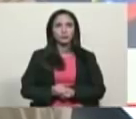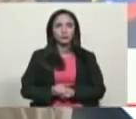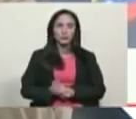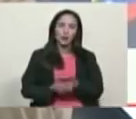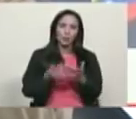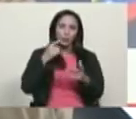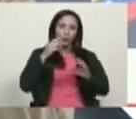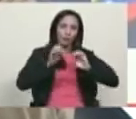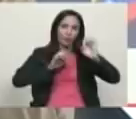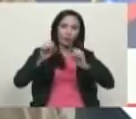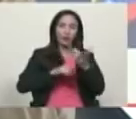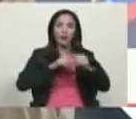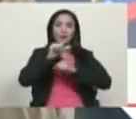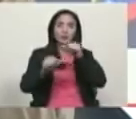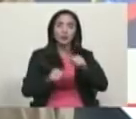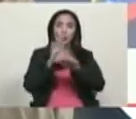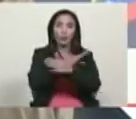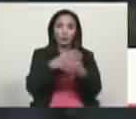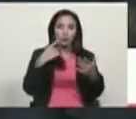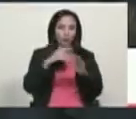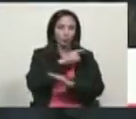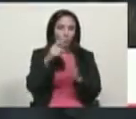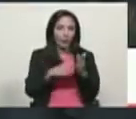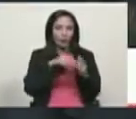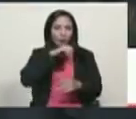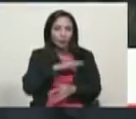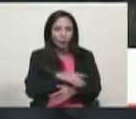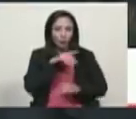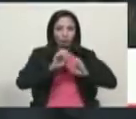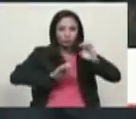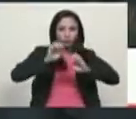Pudiéramos revisar el siglo XIX completo.